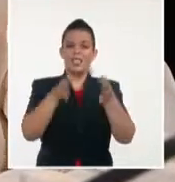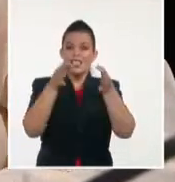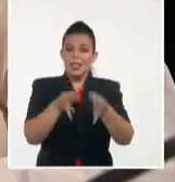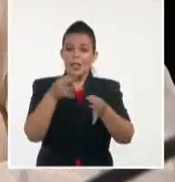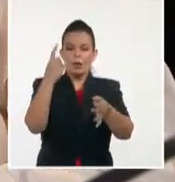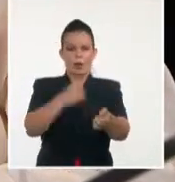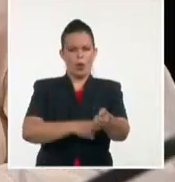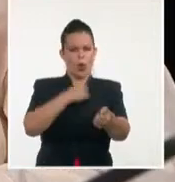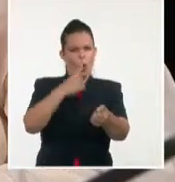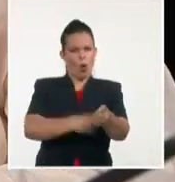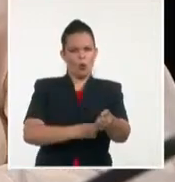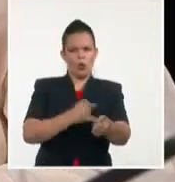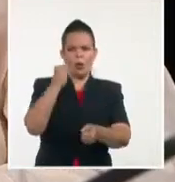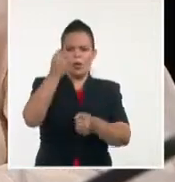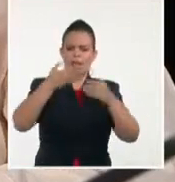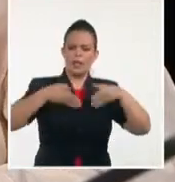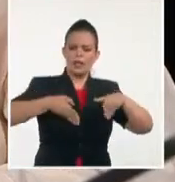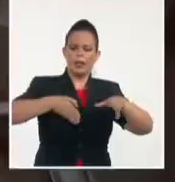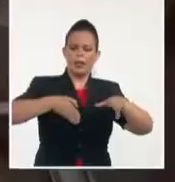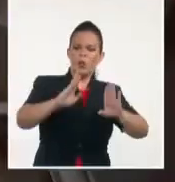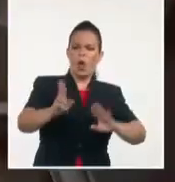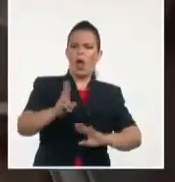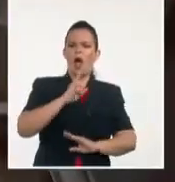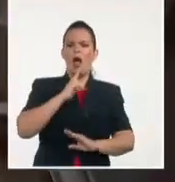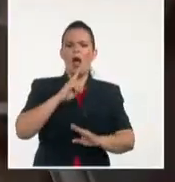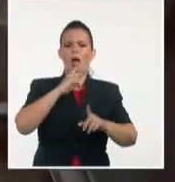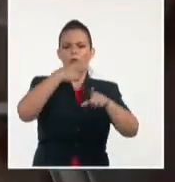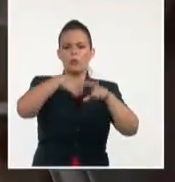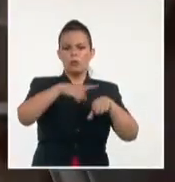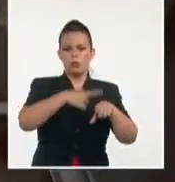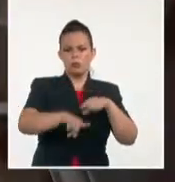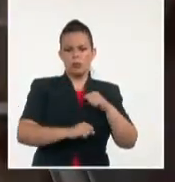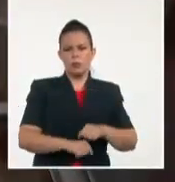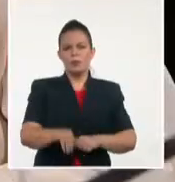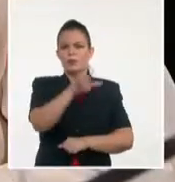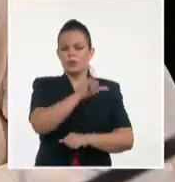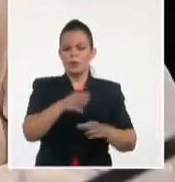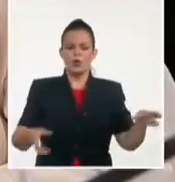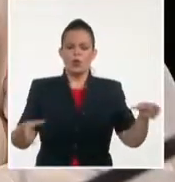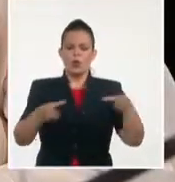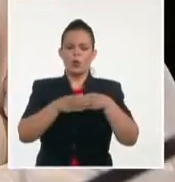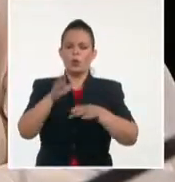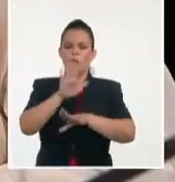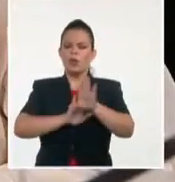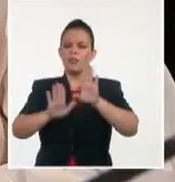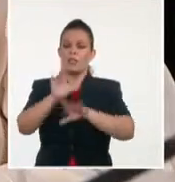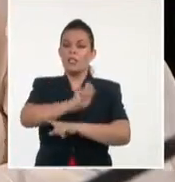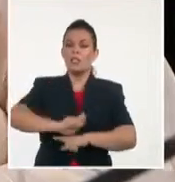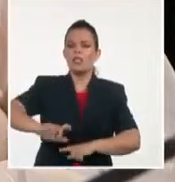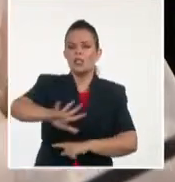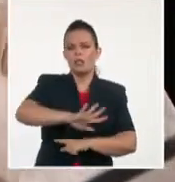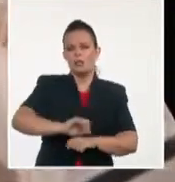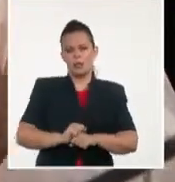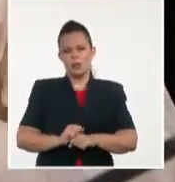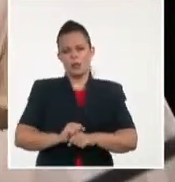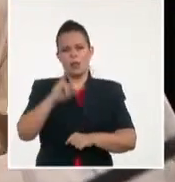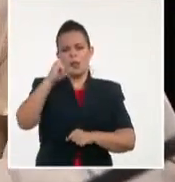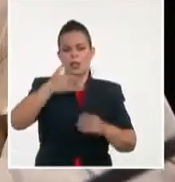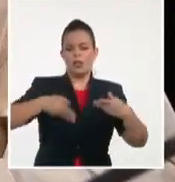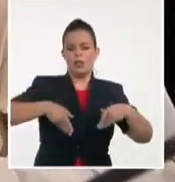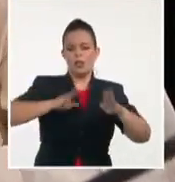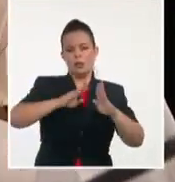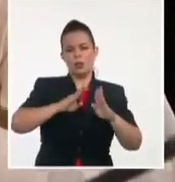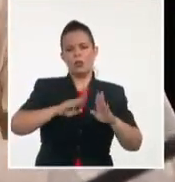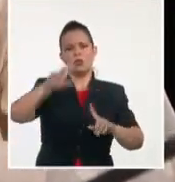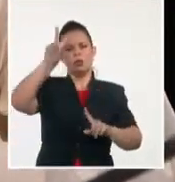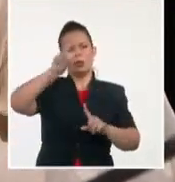Instituto Nacional de Recursos Hidráulicos, el Estado Nacional de la Defensa Civil, el Instituto Cubano de Radio y Televisión con todos sus